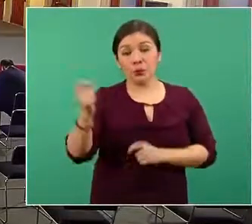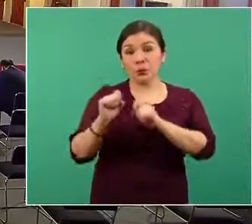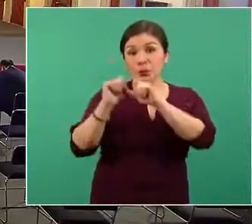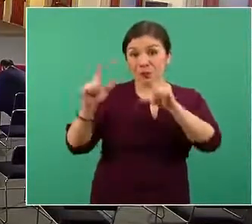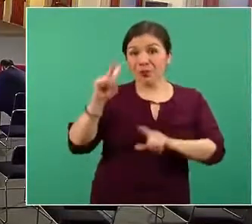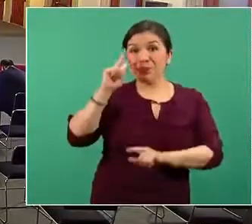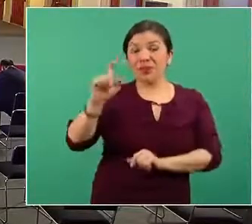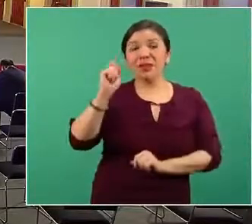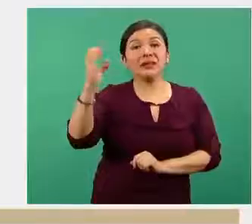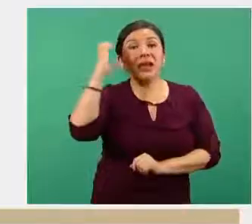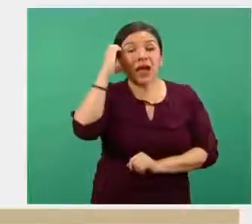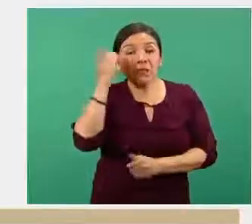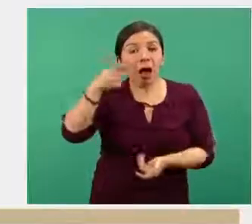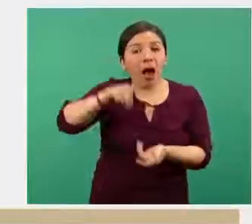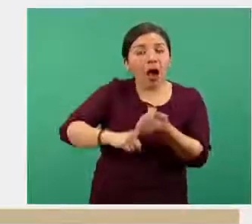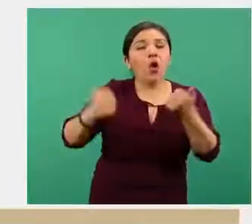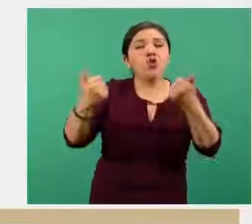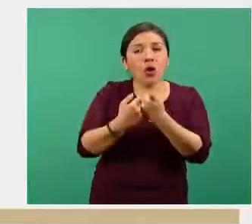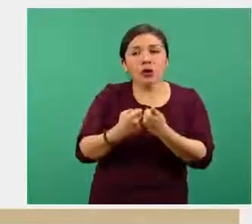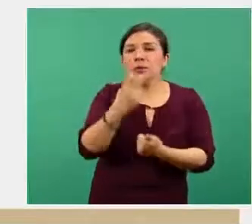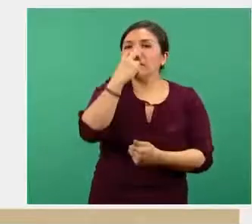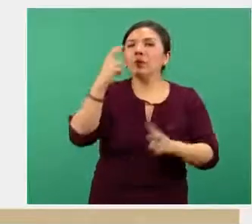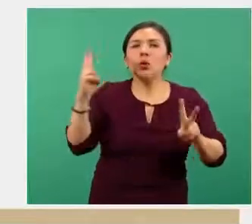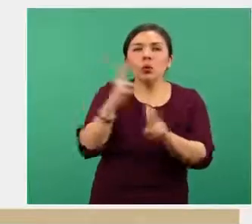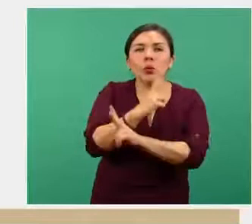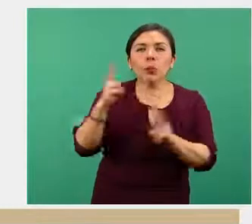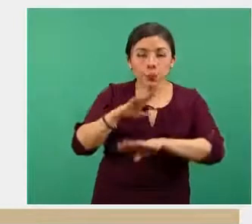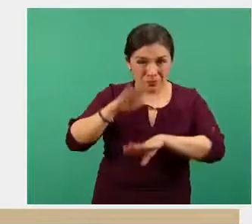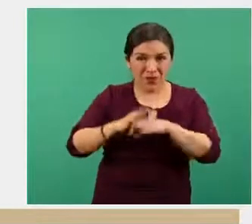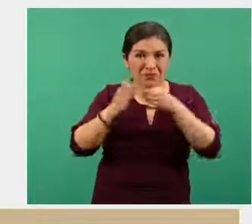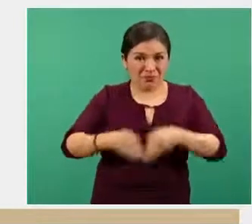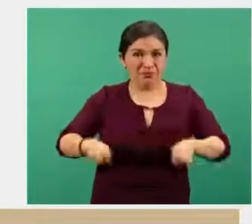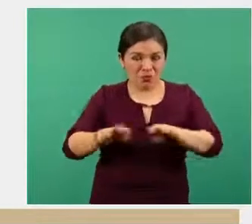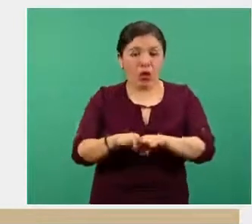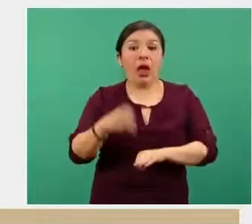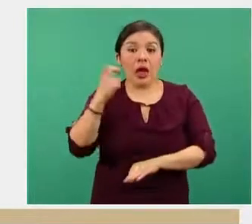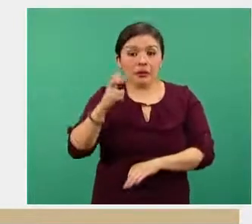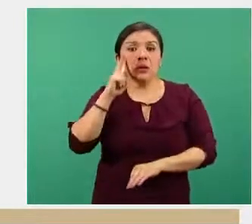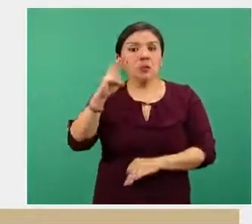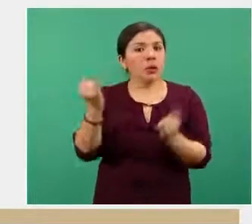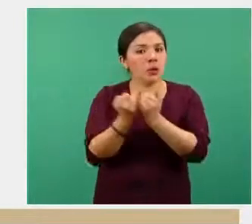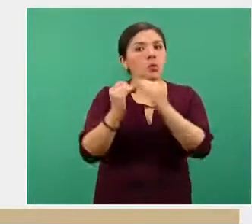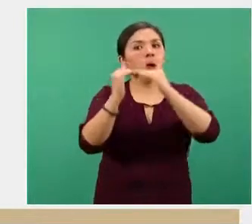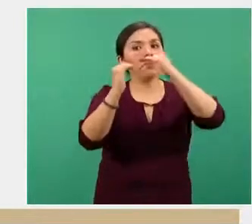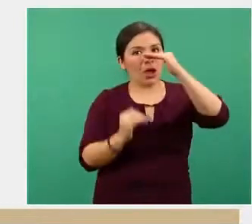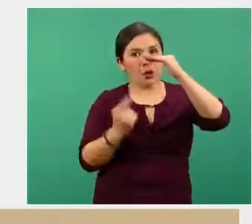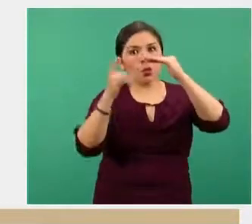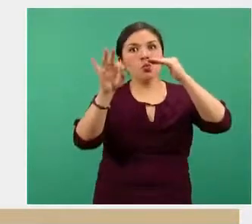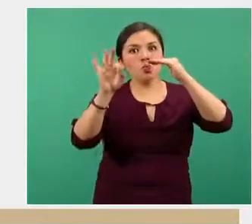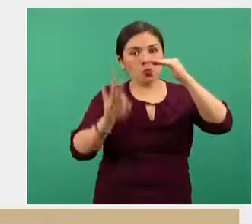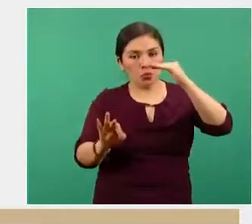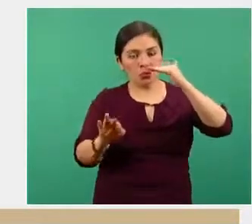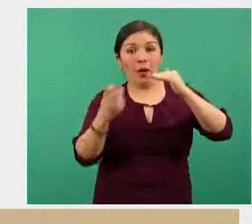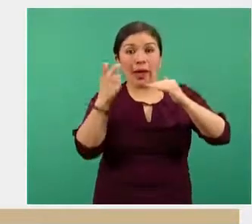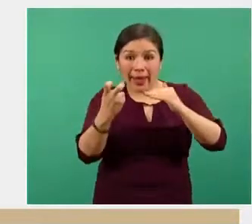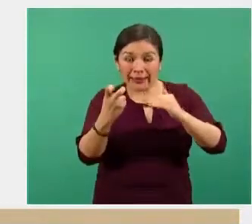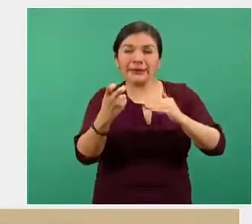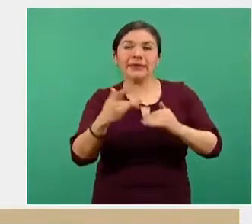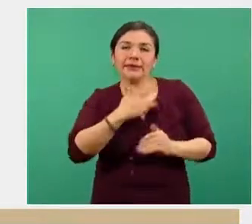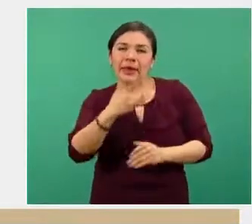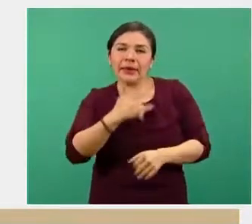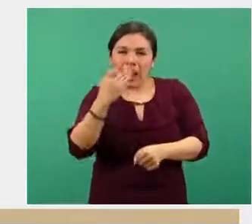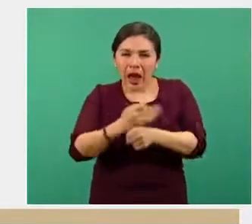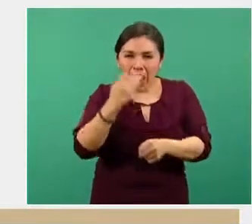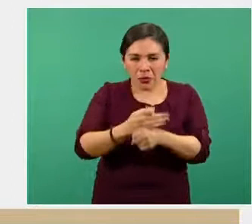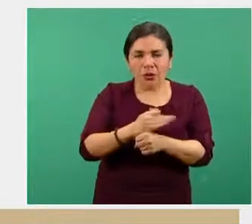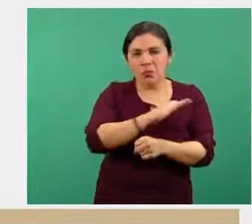presentamos las camas con ventilador, aquí sí vemos una disminución en esa media nacional y por lo tanto ese promedio entre ambas es la que nos está dando